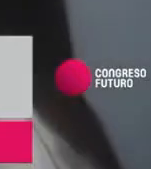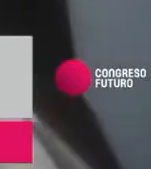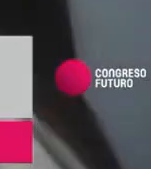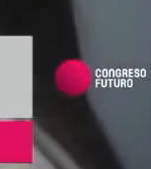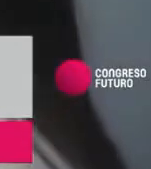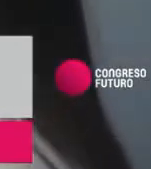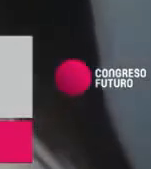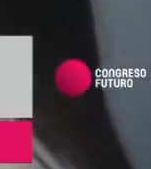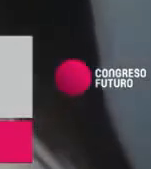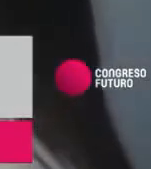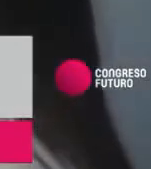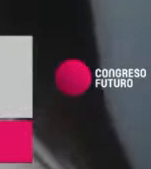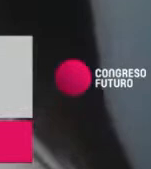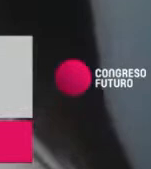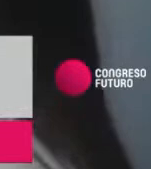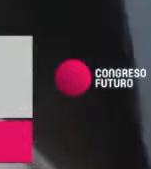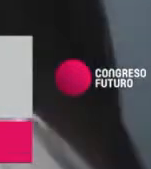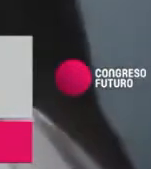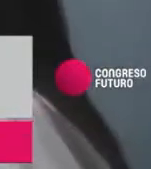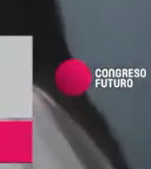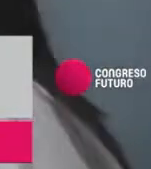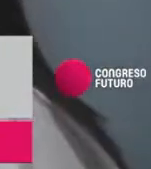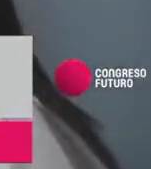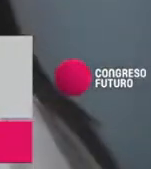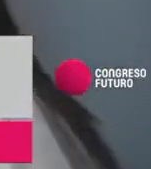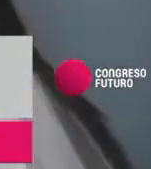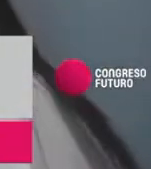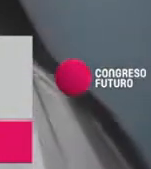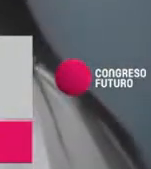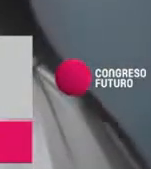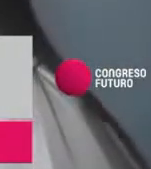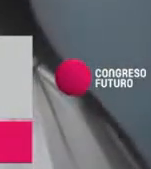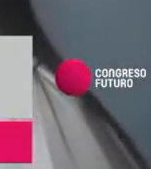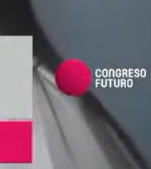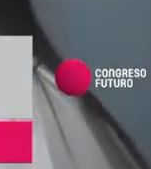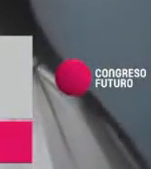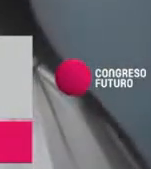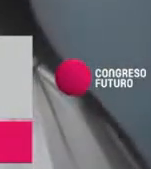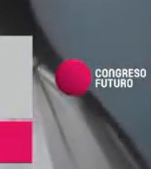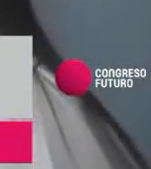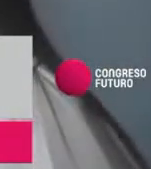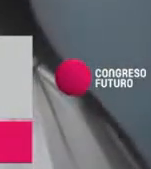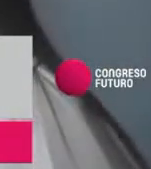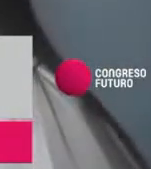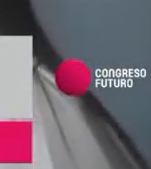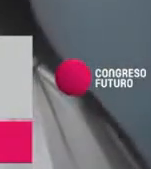Para mí, especialmente como científico, como investigador, es que